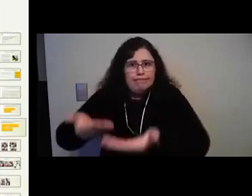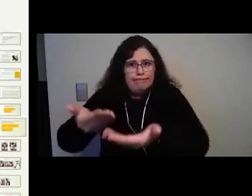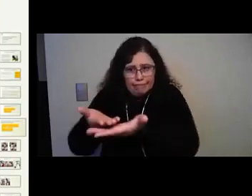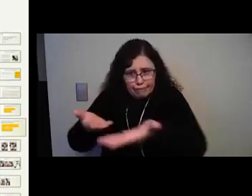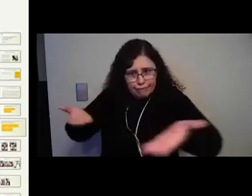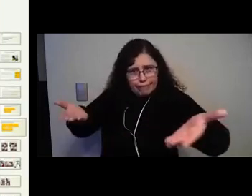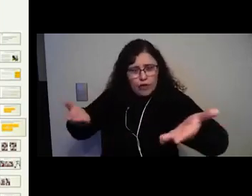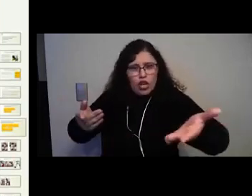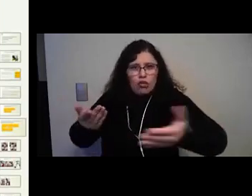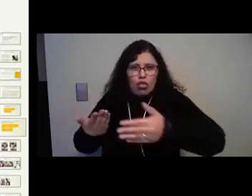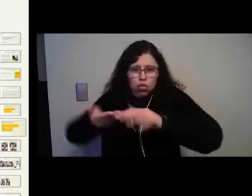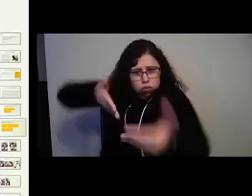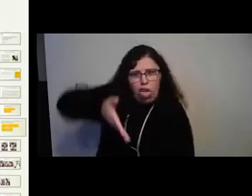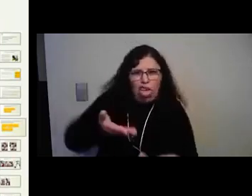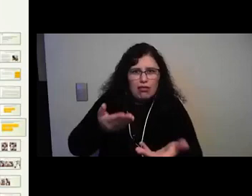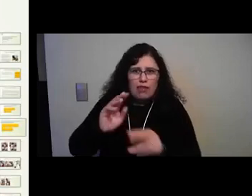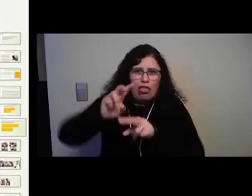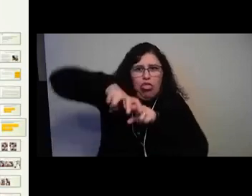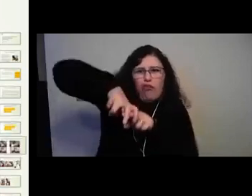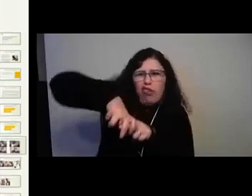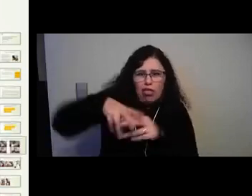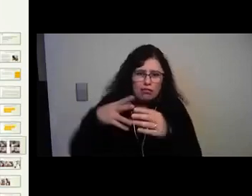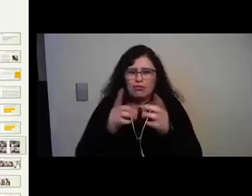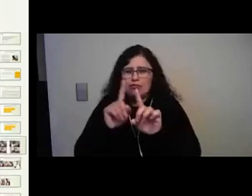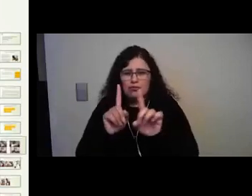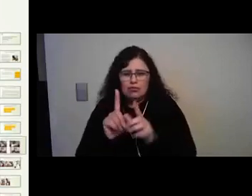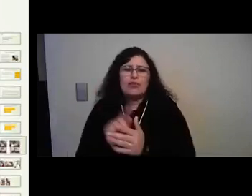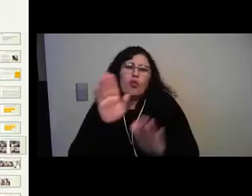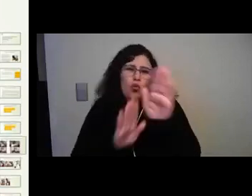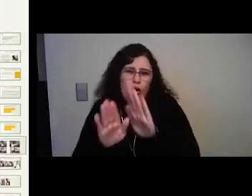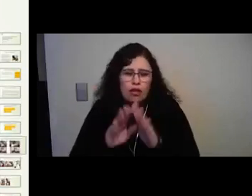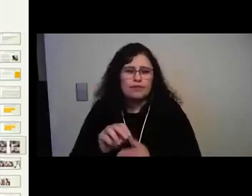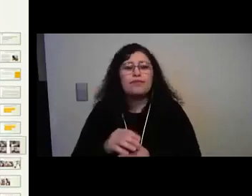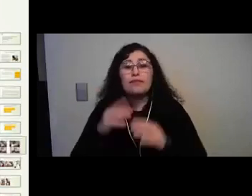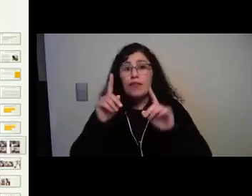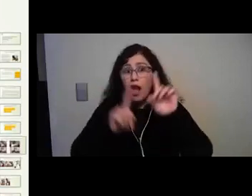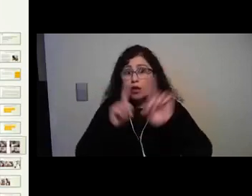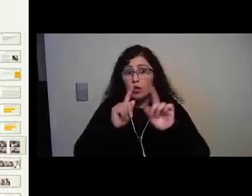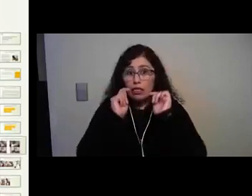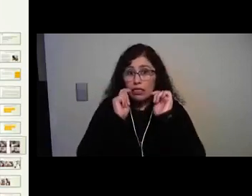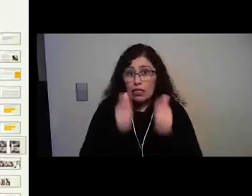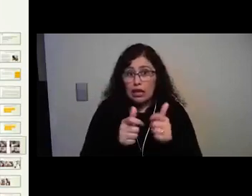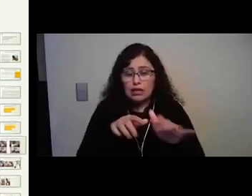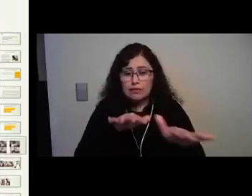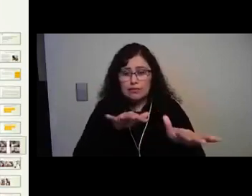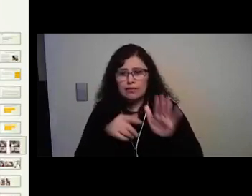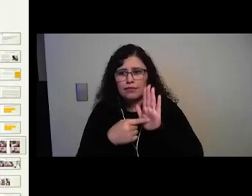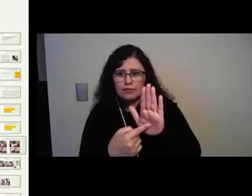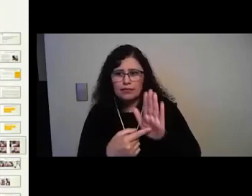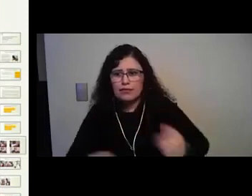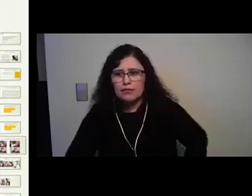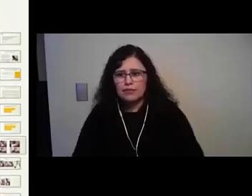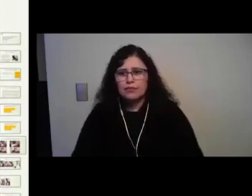facilitar o va a minimizar el riesgo de caída. Algunas técnicas de movilización, ¿cierto? Va a depender